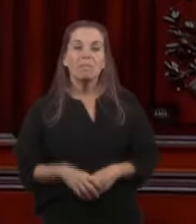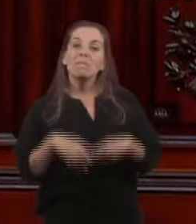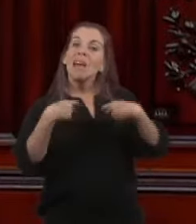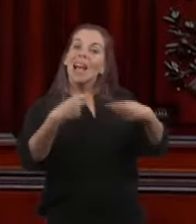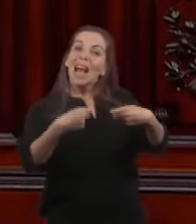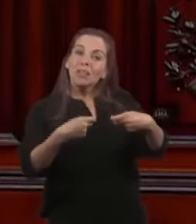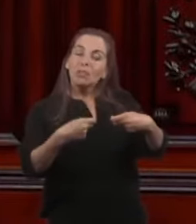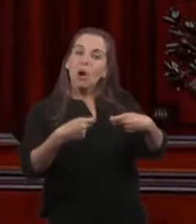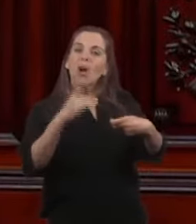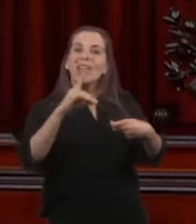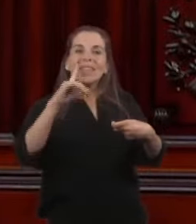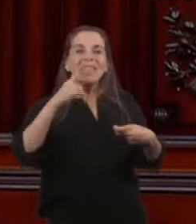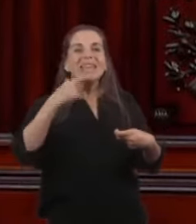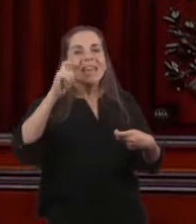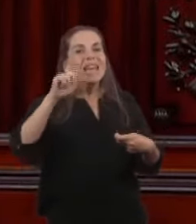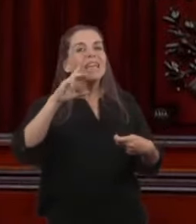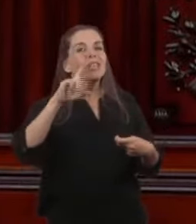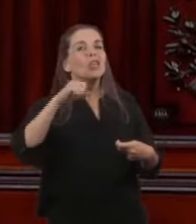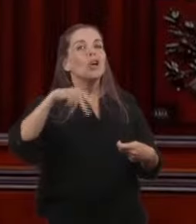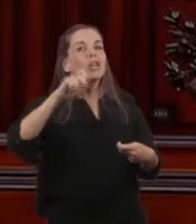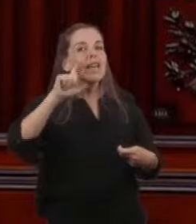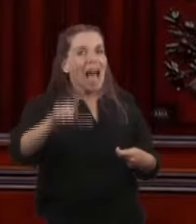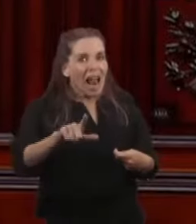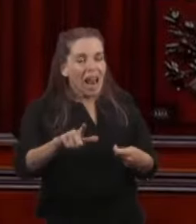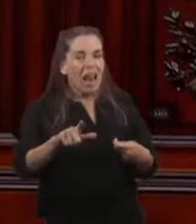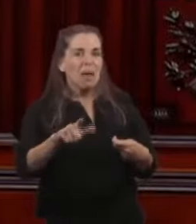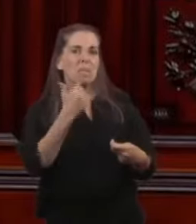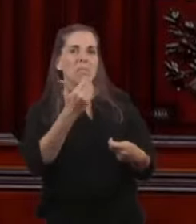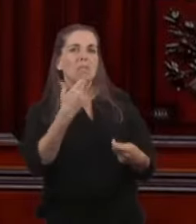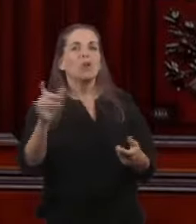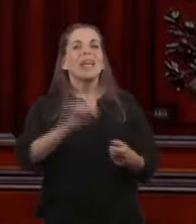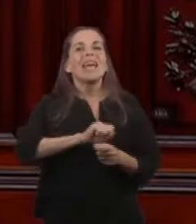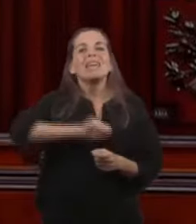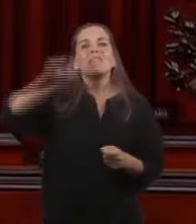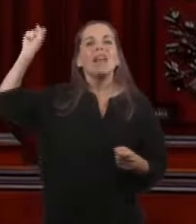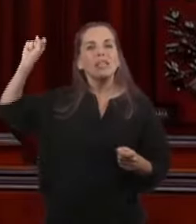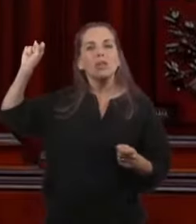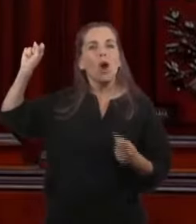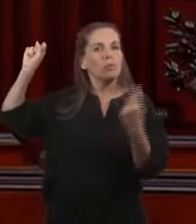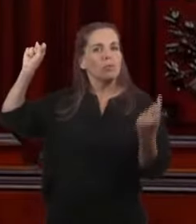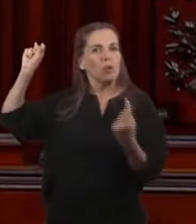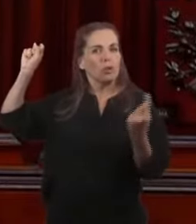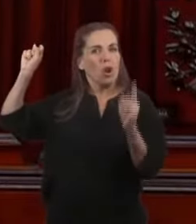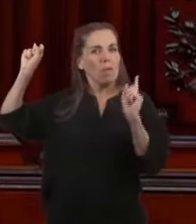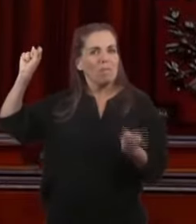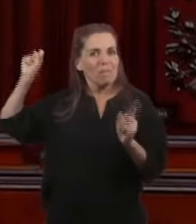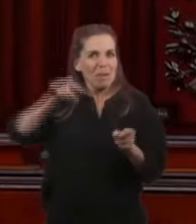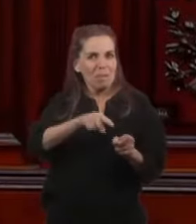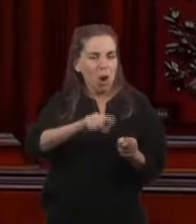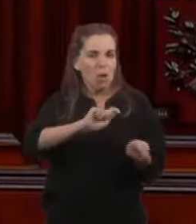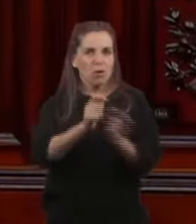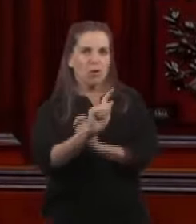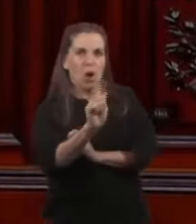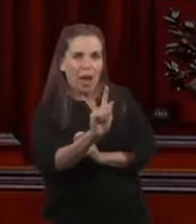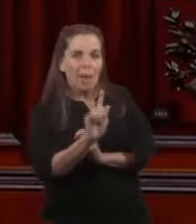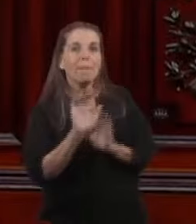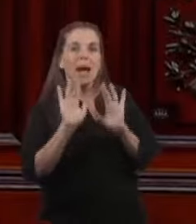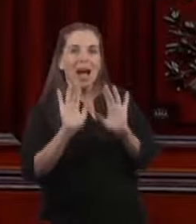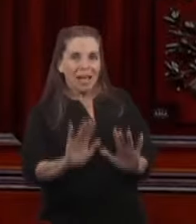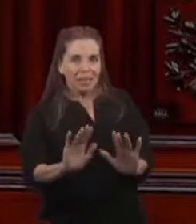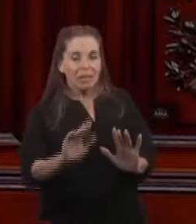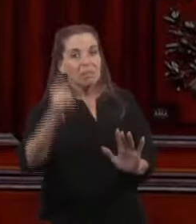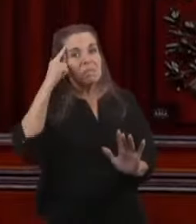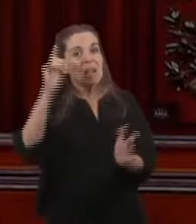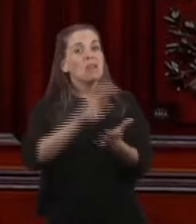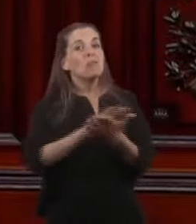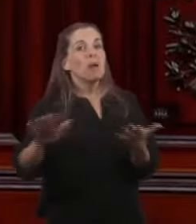discrecional no está indexado O sea que no importa la inflación que haya sigue siendo el mismo bajo este nuevo esquema que